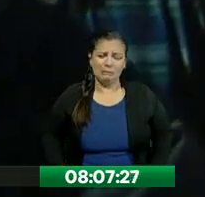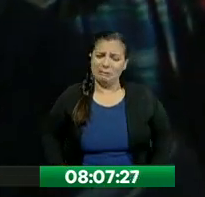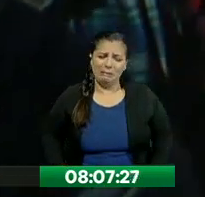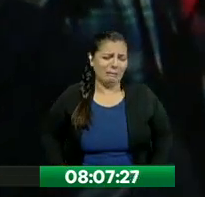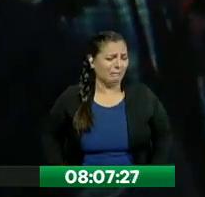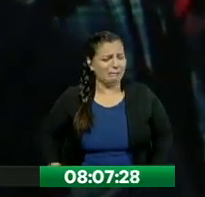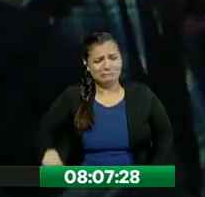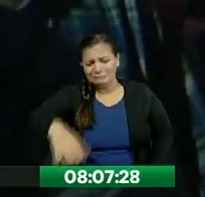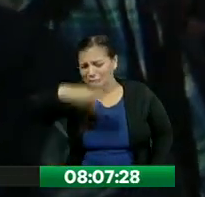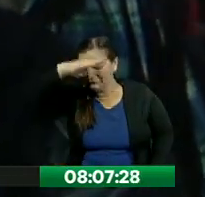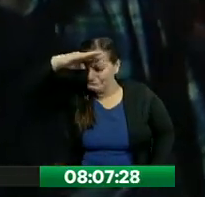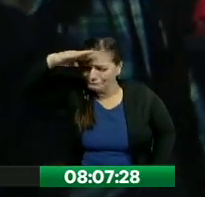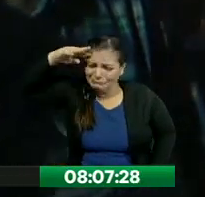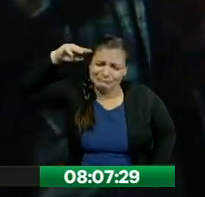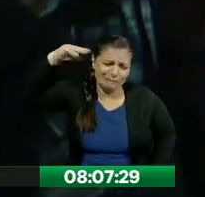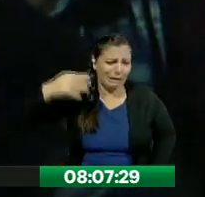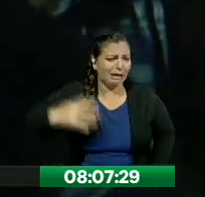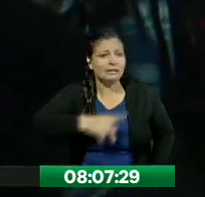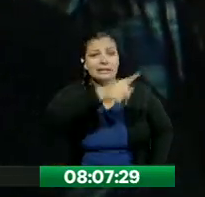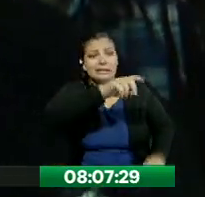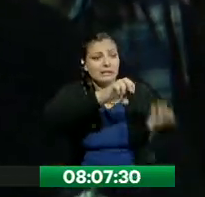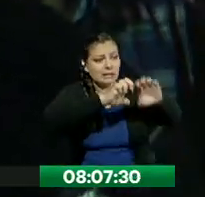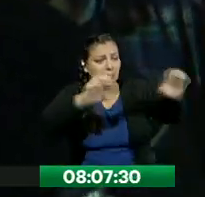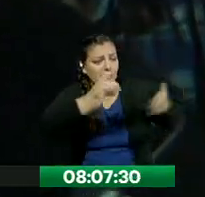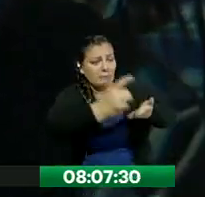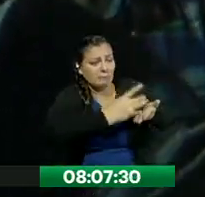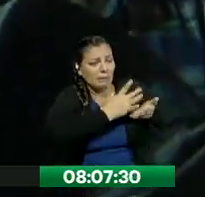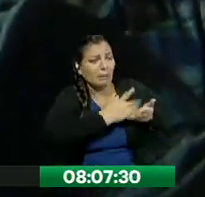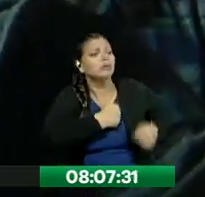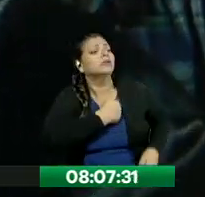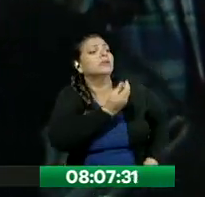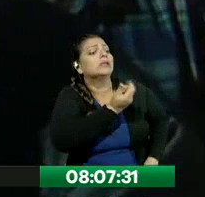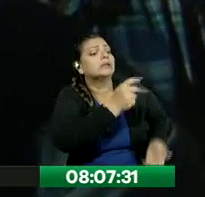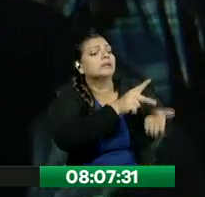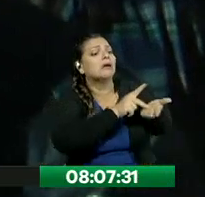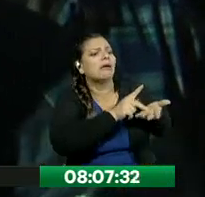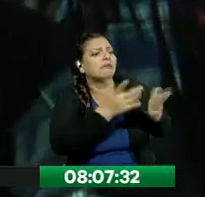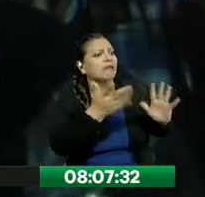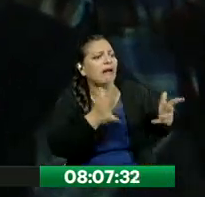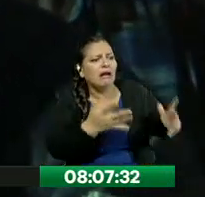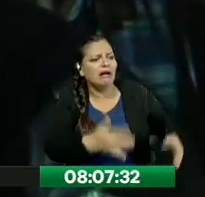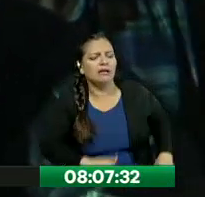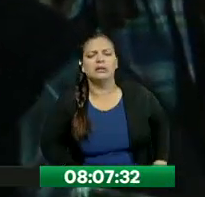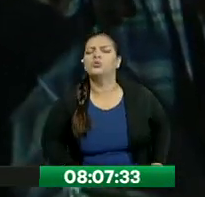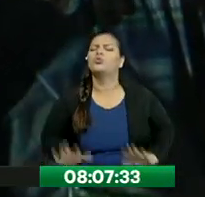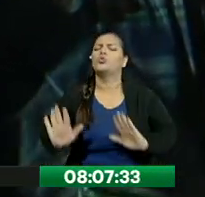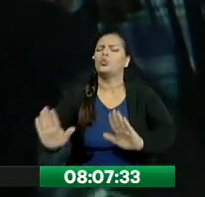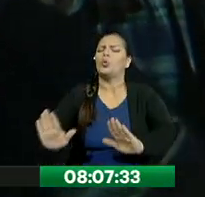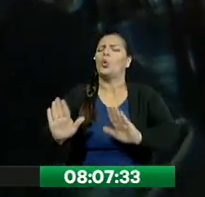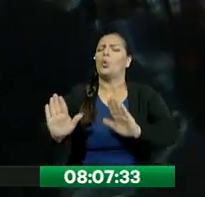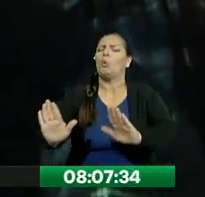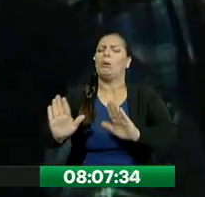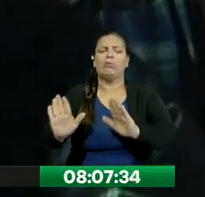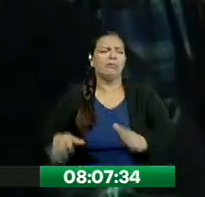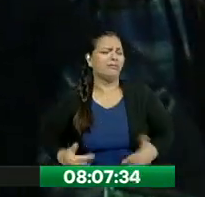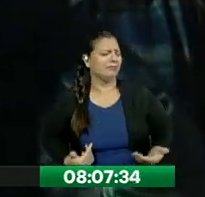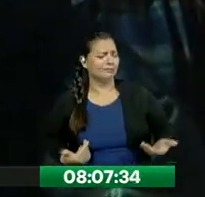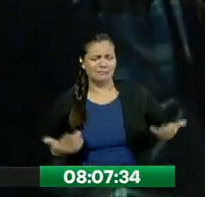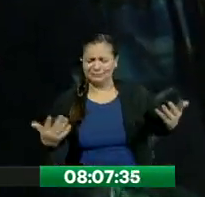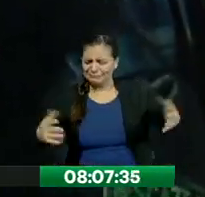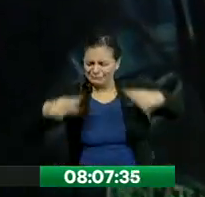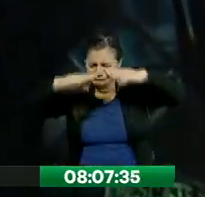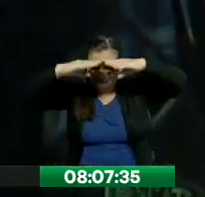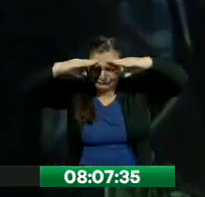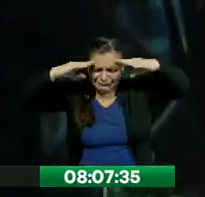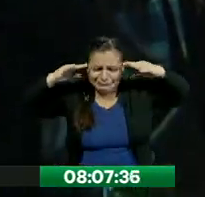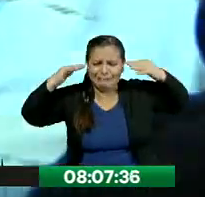tantas veces que asiste y no le ofrecen absolutamente nada. Supuestamente nos manifiesta que está trabajando durante 28 años y